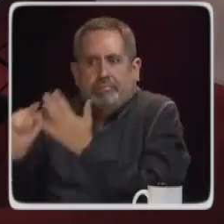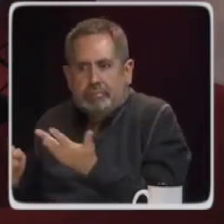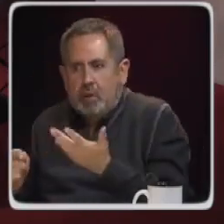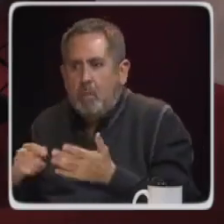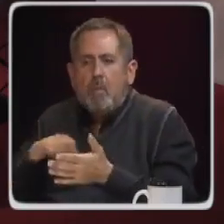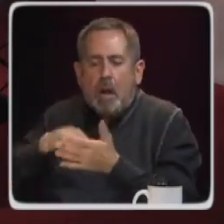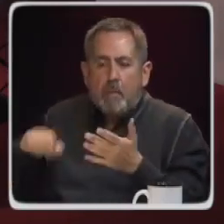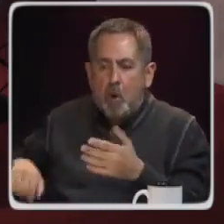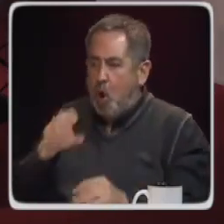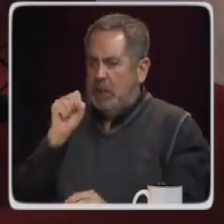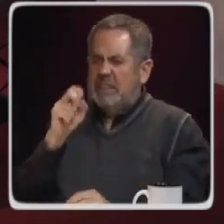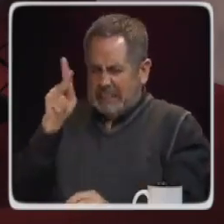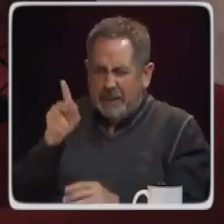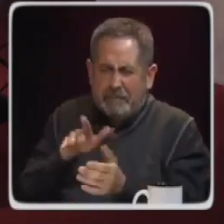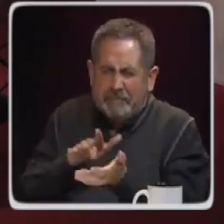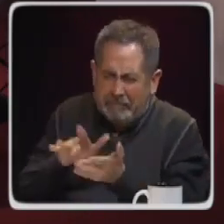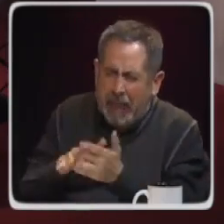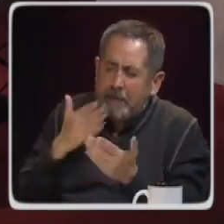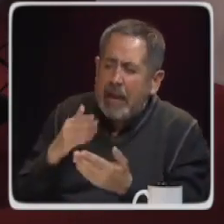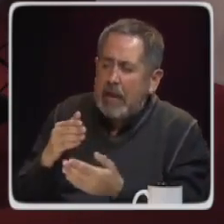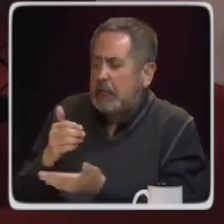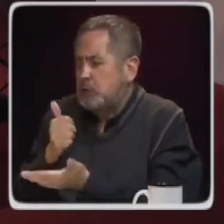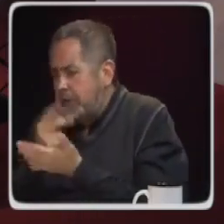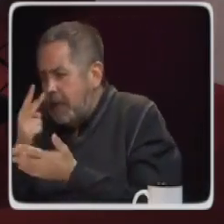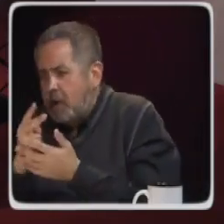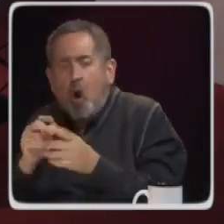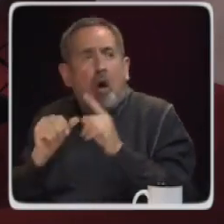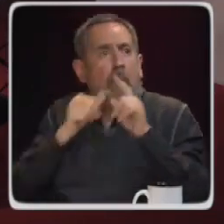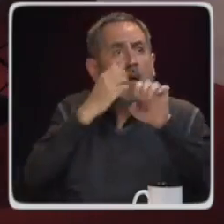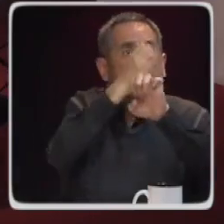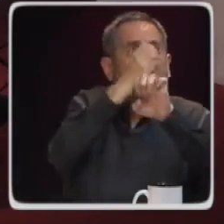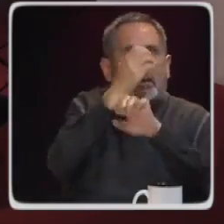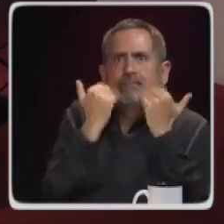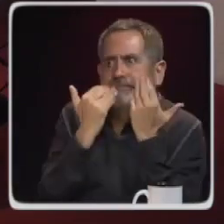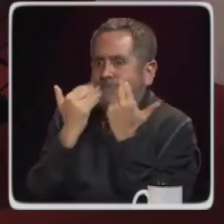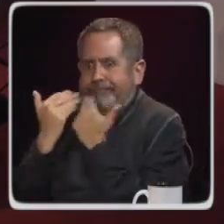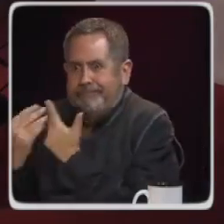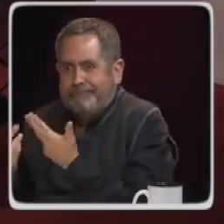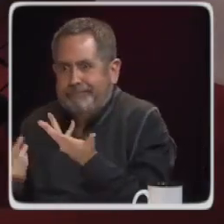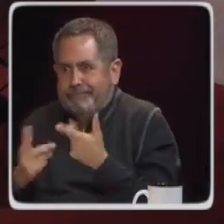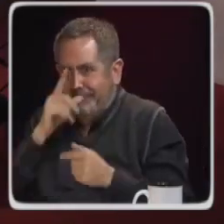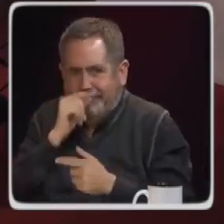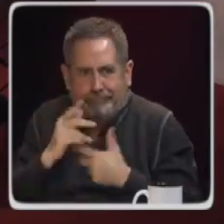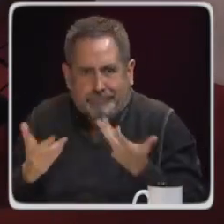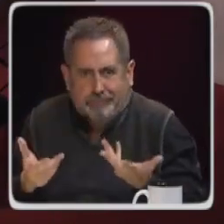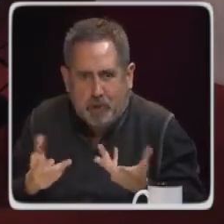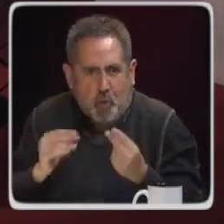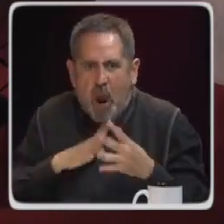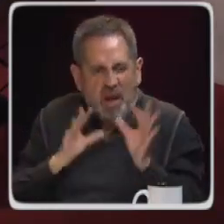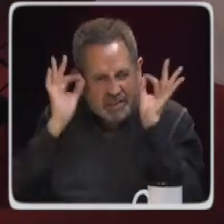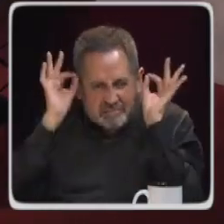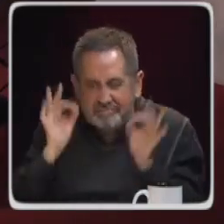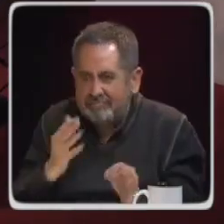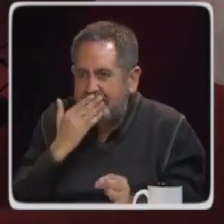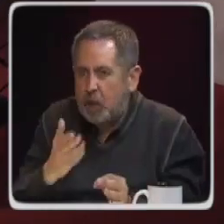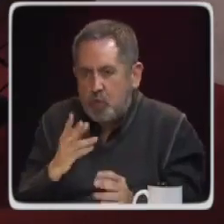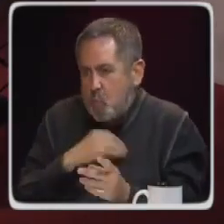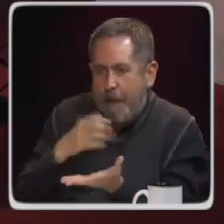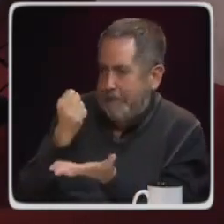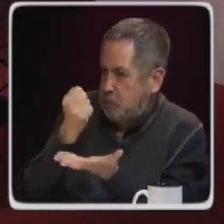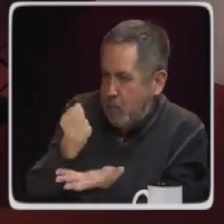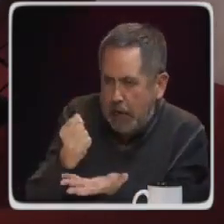cumplimiento y que cuando no se cumpla, porque no se ejerce o porque se desvió, haya consecuencias? Porque el problema es que hay